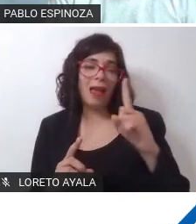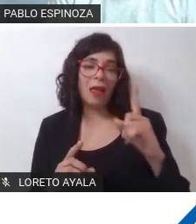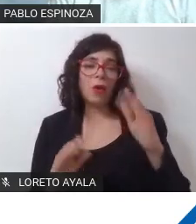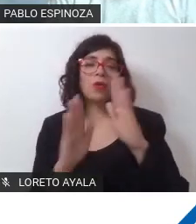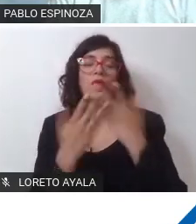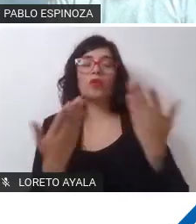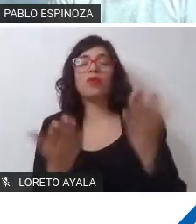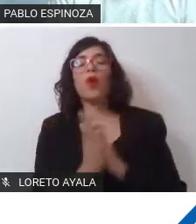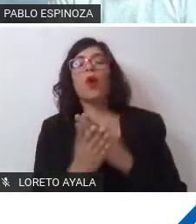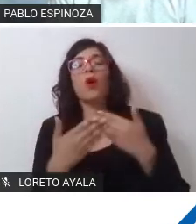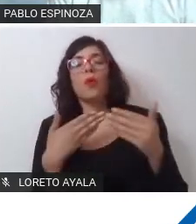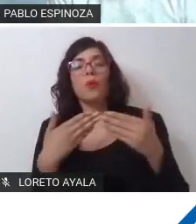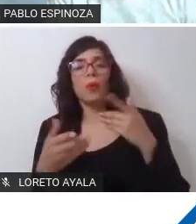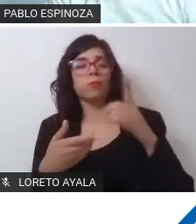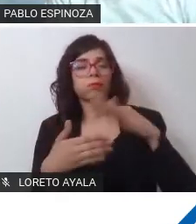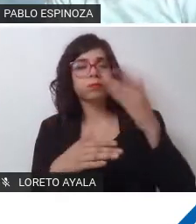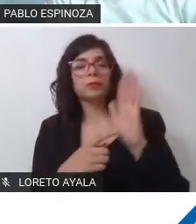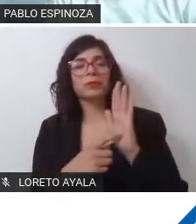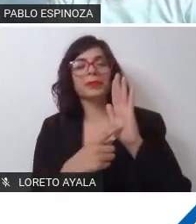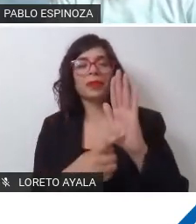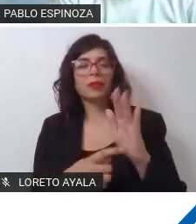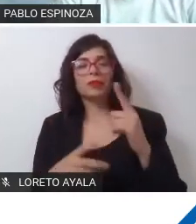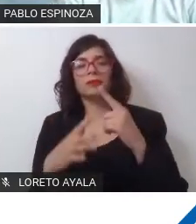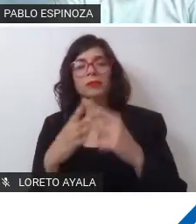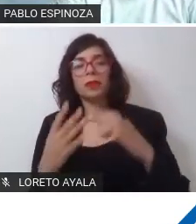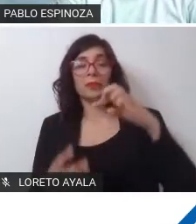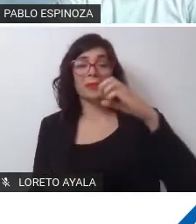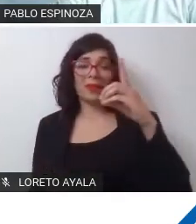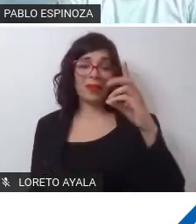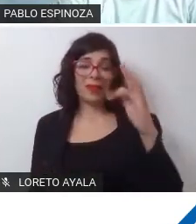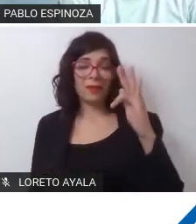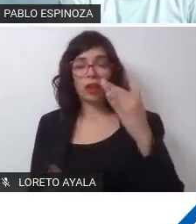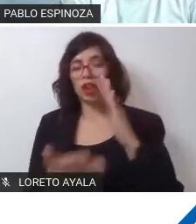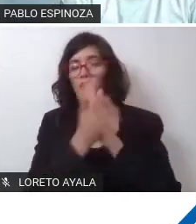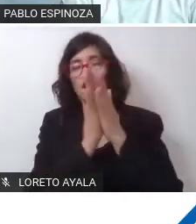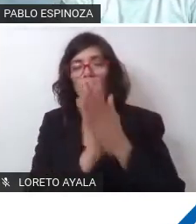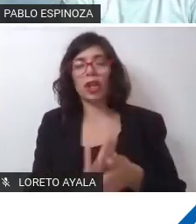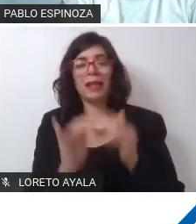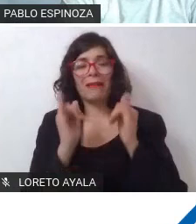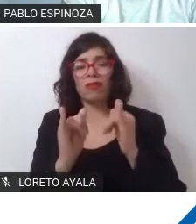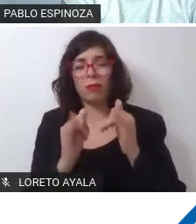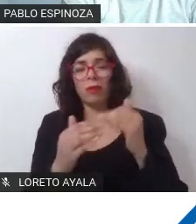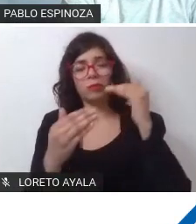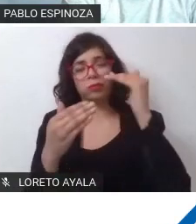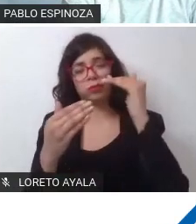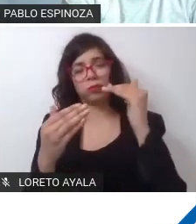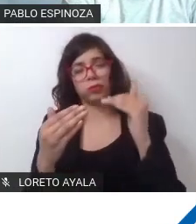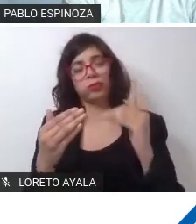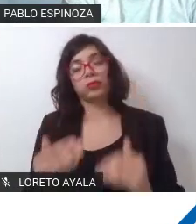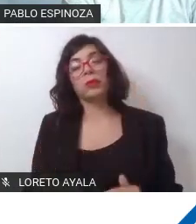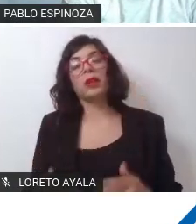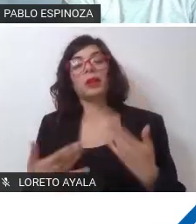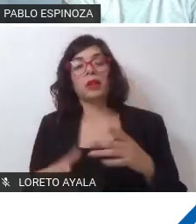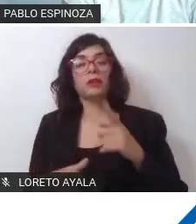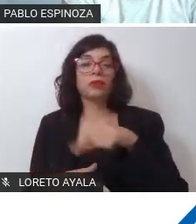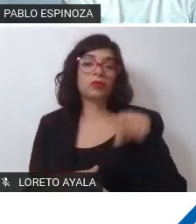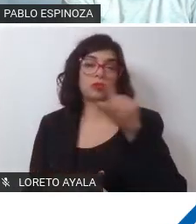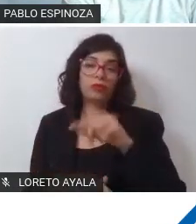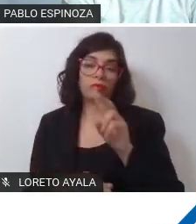videos de los seminarios, las presentaciones en PDF y toda la información anexa que también nos entregaron los